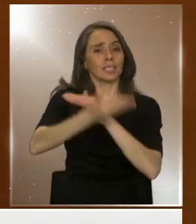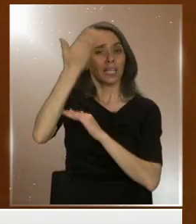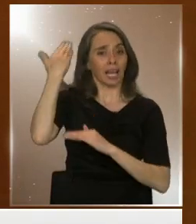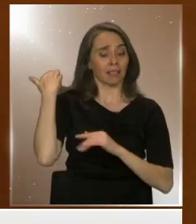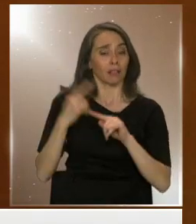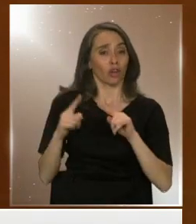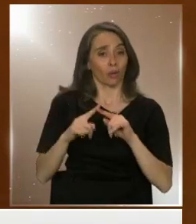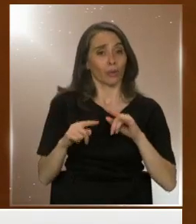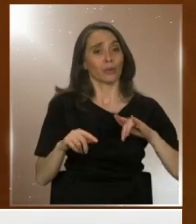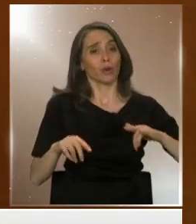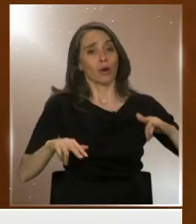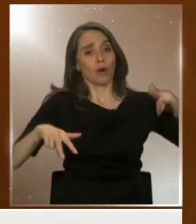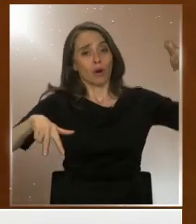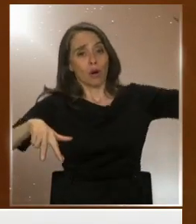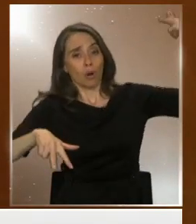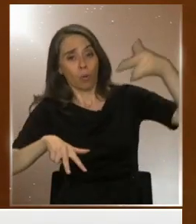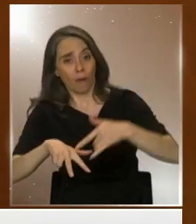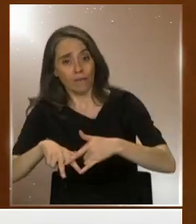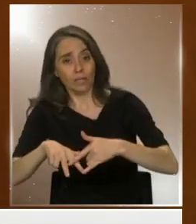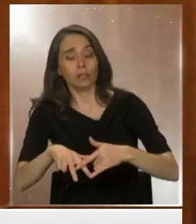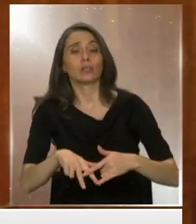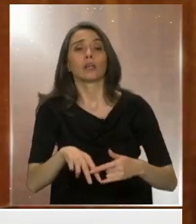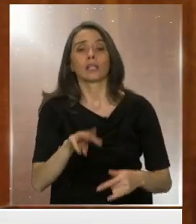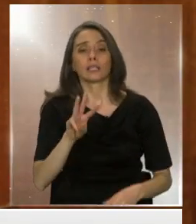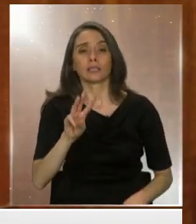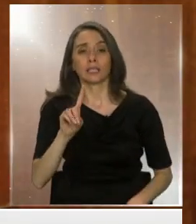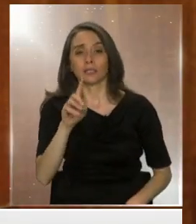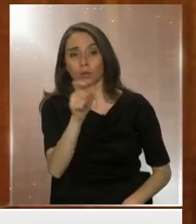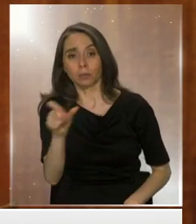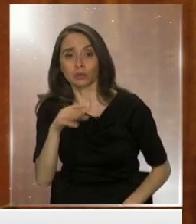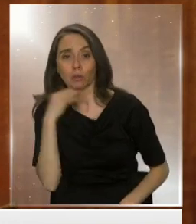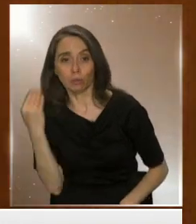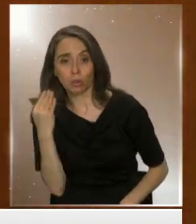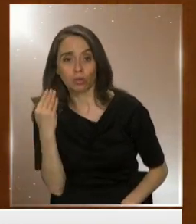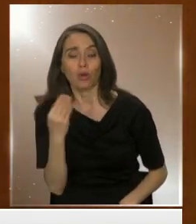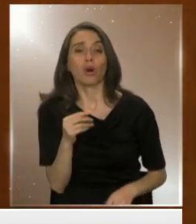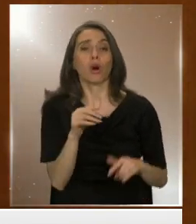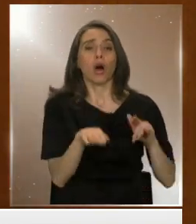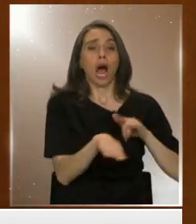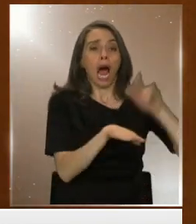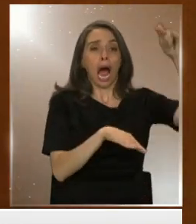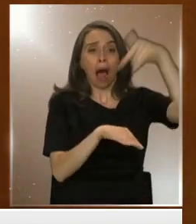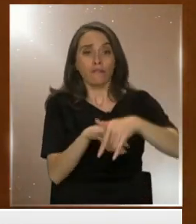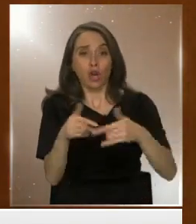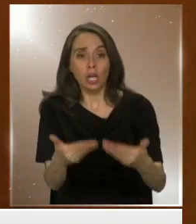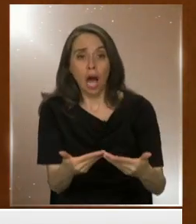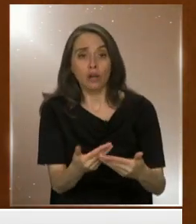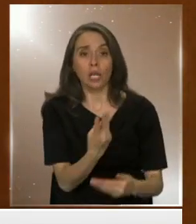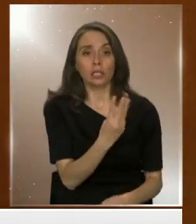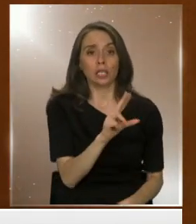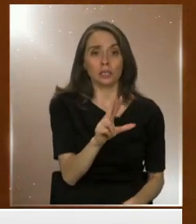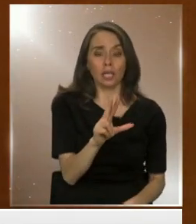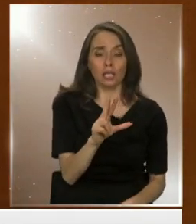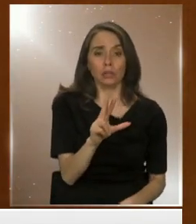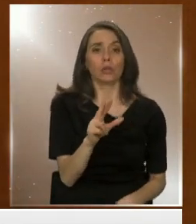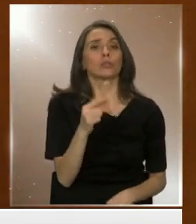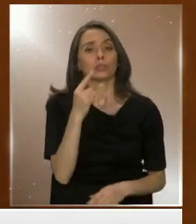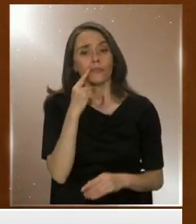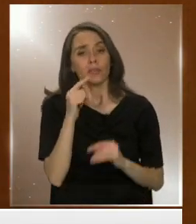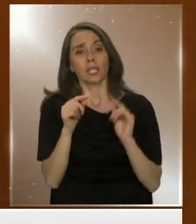costó la vida de 22 personas y ahora 38 más en un lapso de 8 años cree que esto